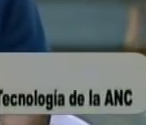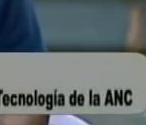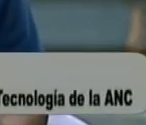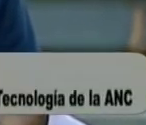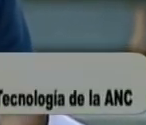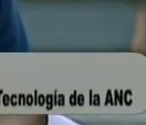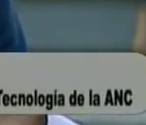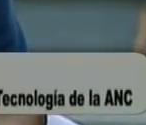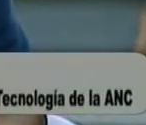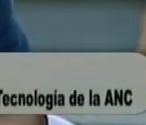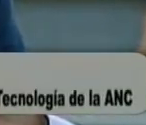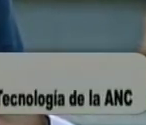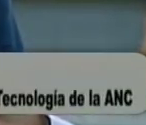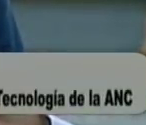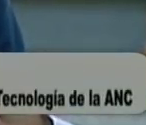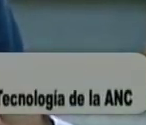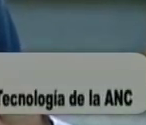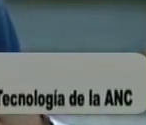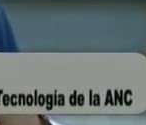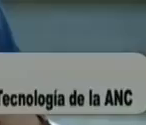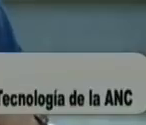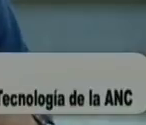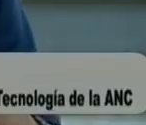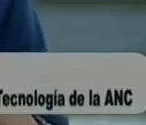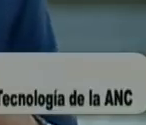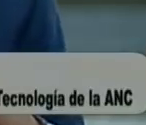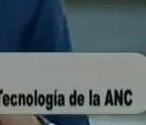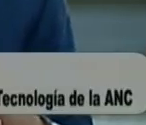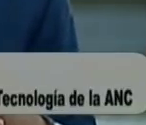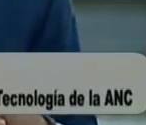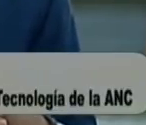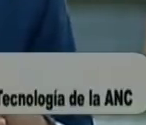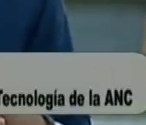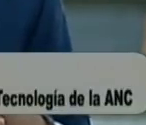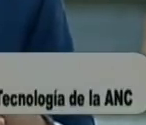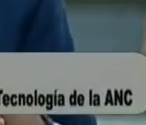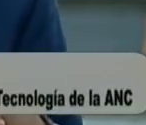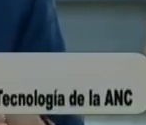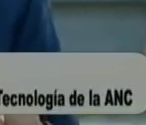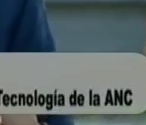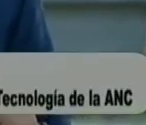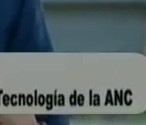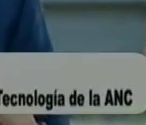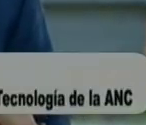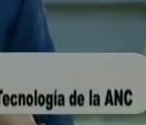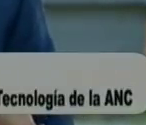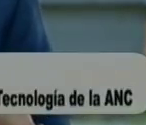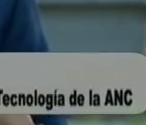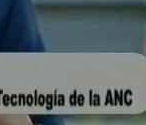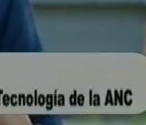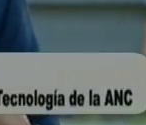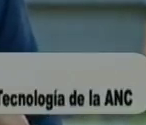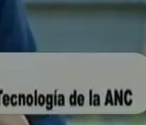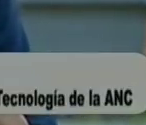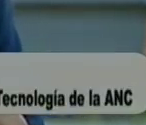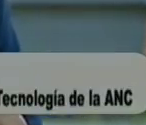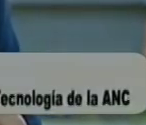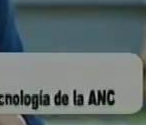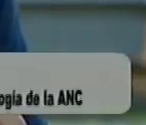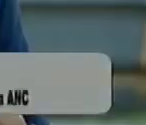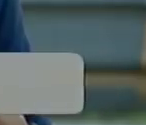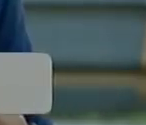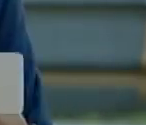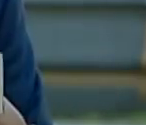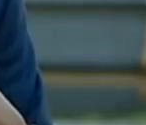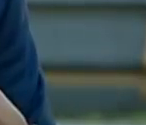ofrecían y la ofrendaban los clásicos, hoy no tributa precisamente a la calidad de vida de la gente. Nosotros creemos que debemos convocar a los pueblos creadores del pueblo, debemos crear el santo grial que